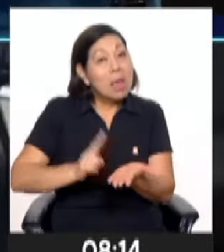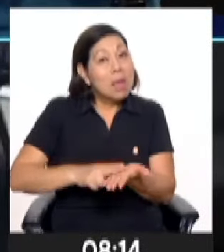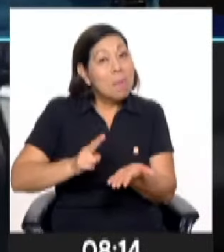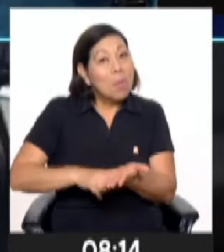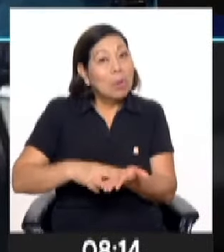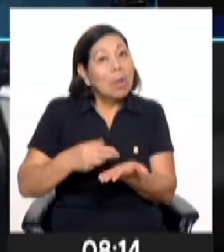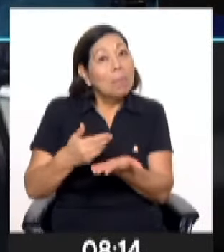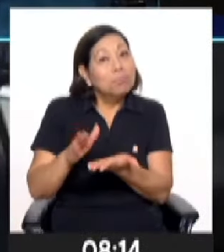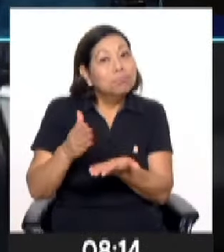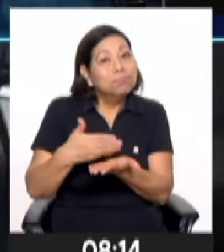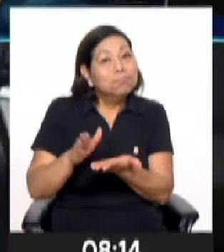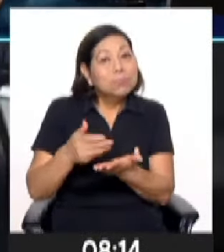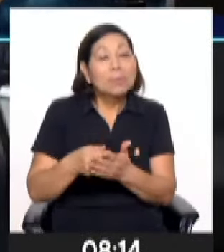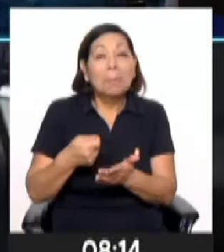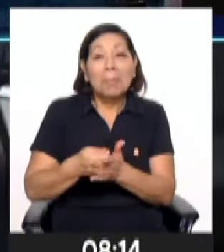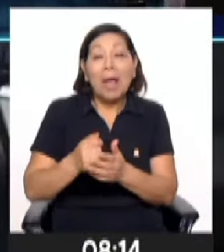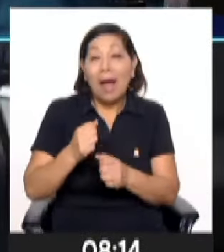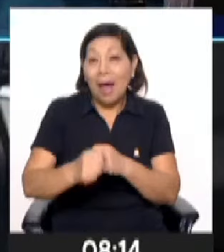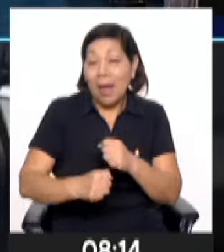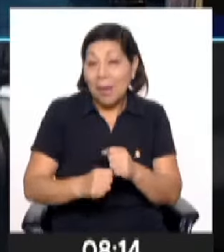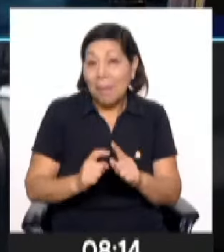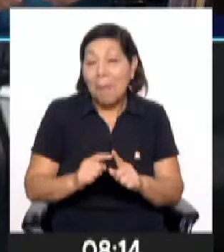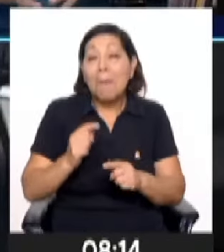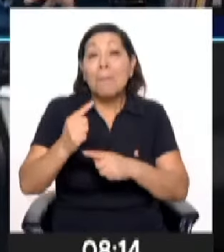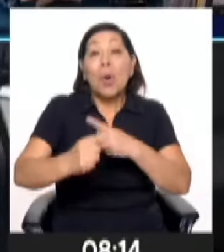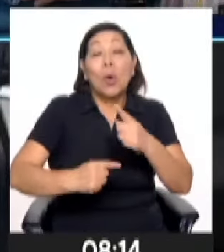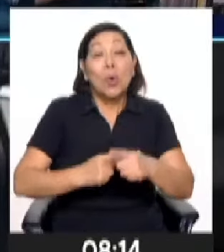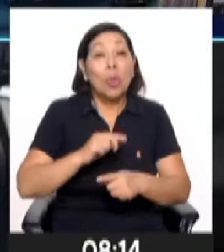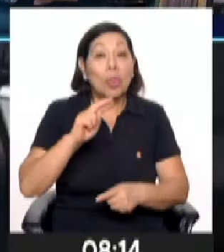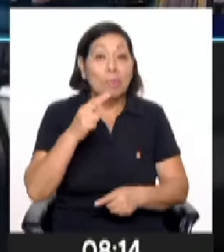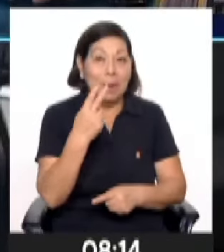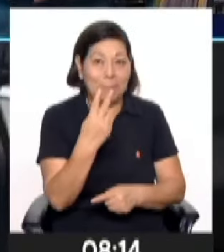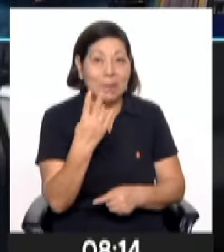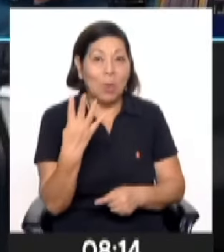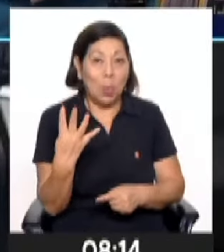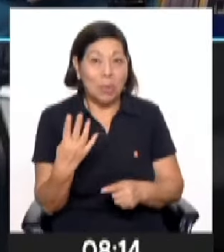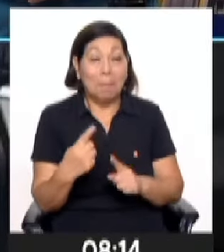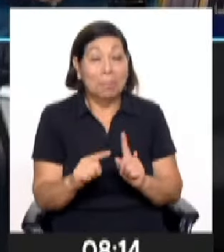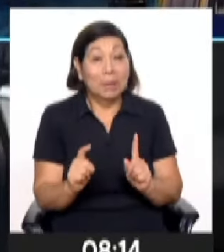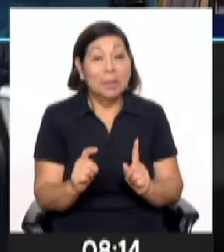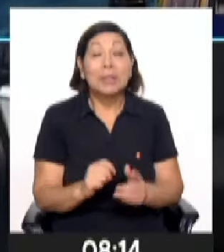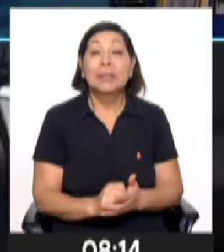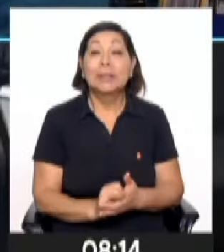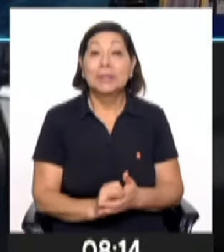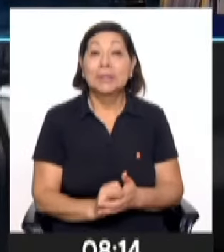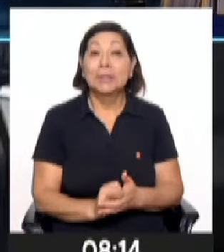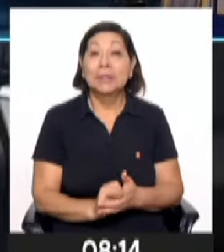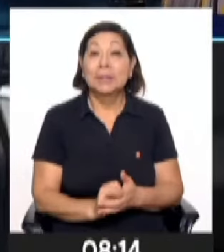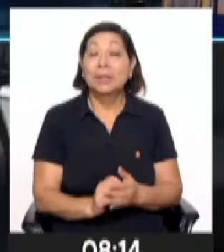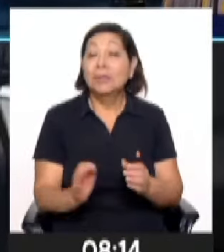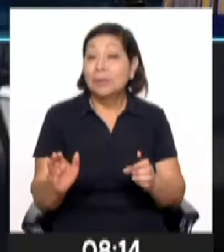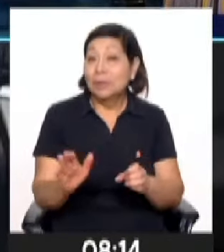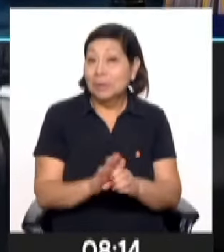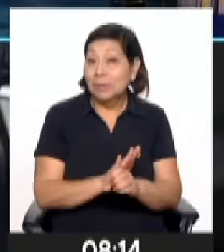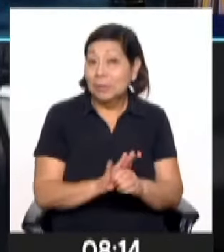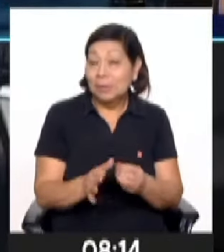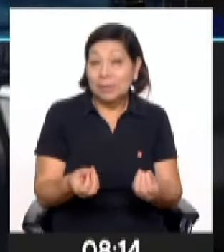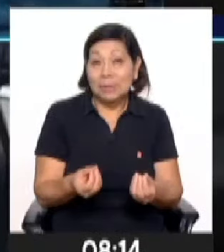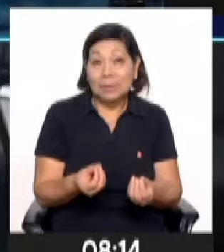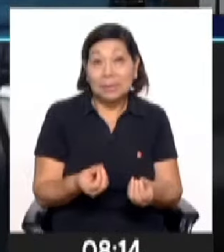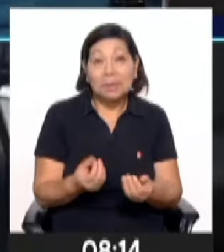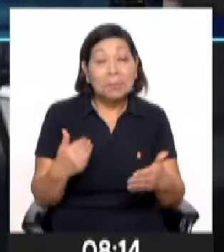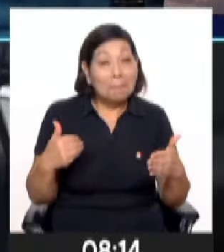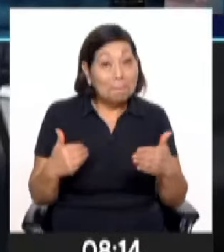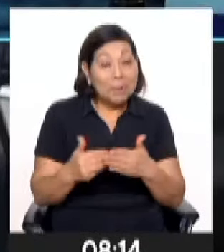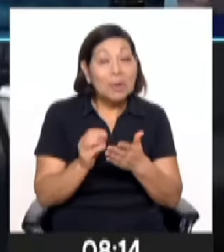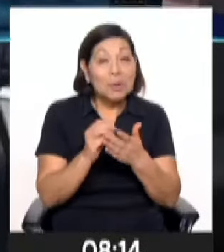renta o que SUNAT me devuelva el impuesto a la renta que pagué este año, el próximo año 2024 en este caso. Para lo cual, un poco complejo dar el cómo se hace